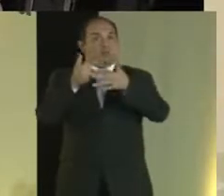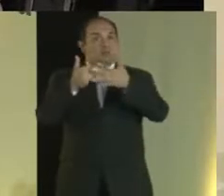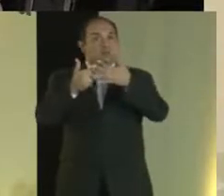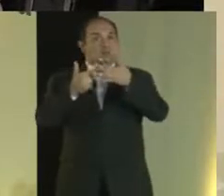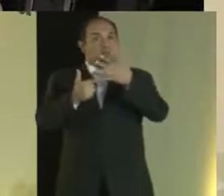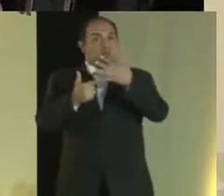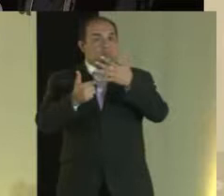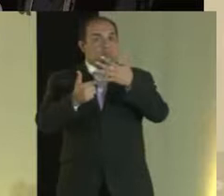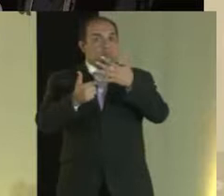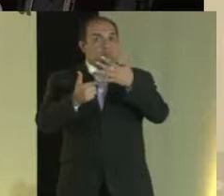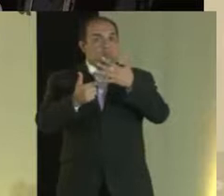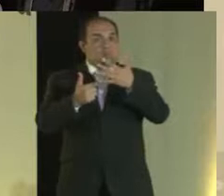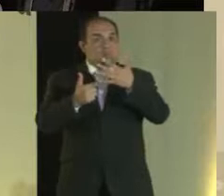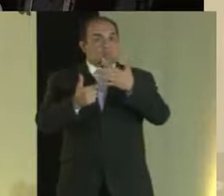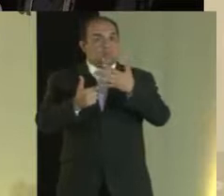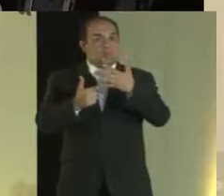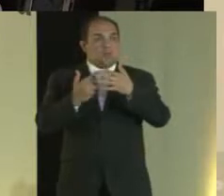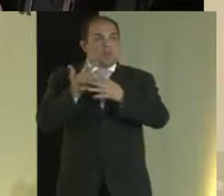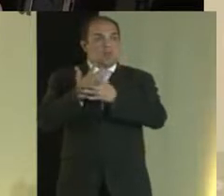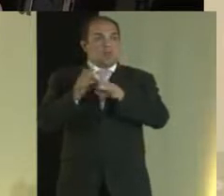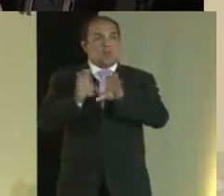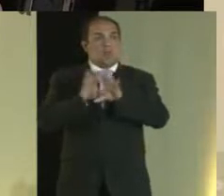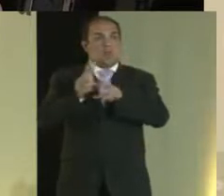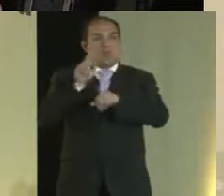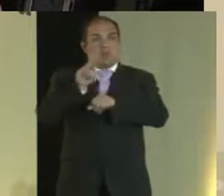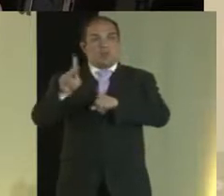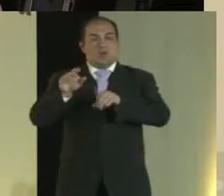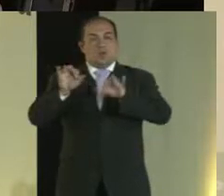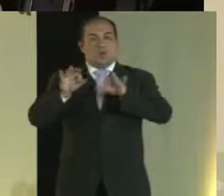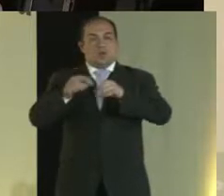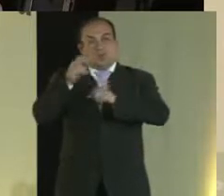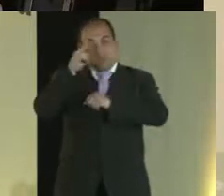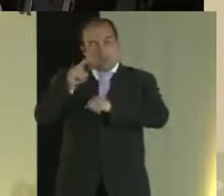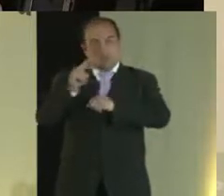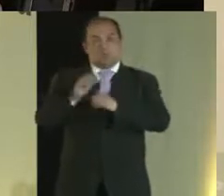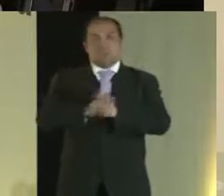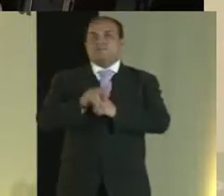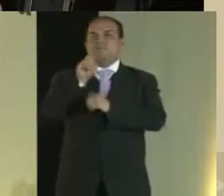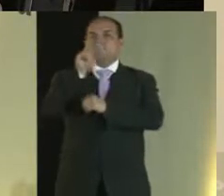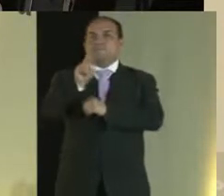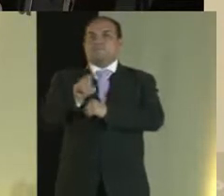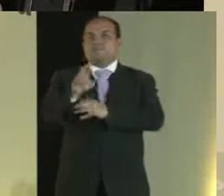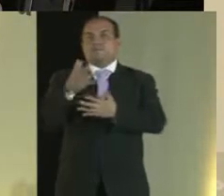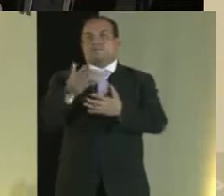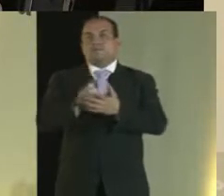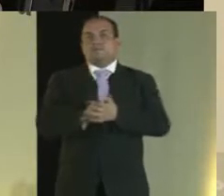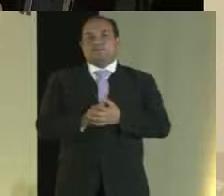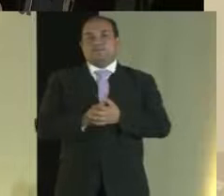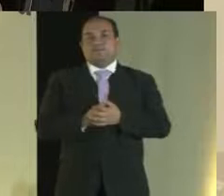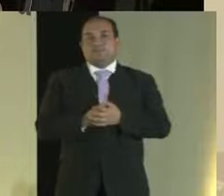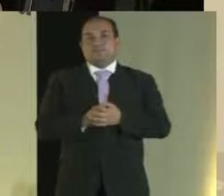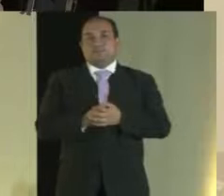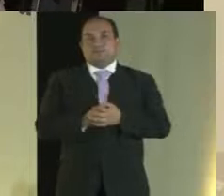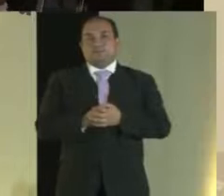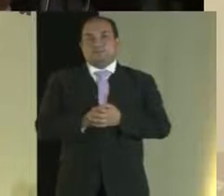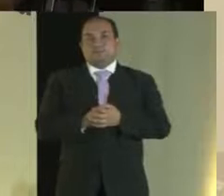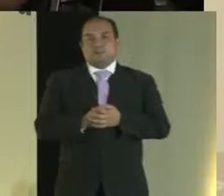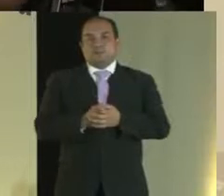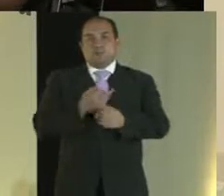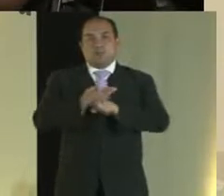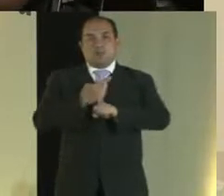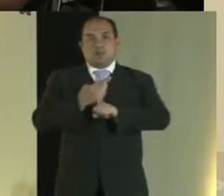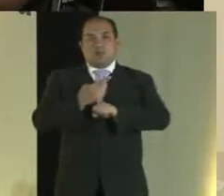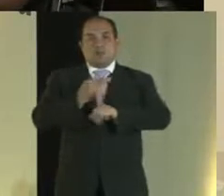se involucre como pueblos originarios de México, porque realmente la mayor